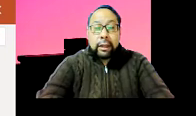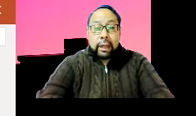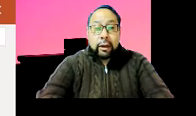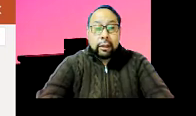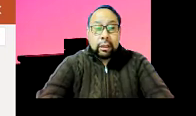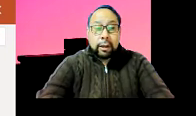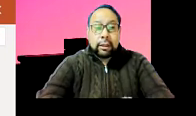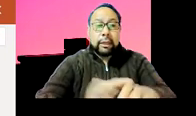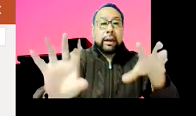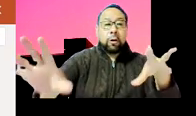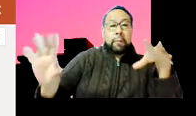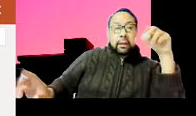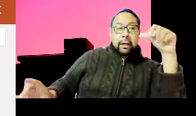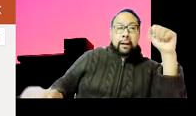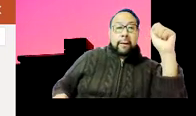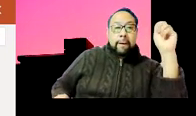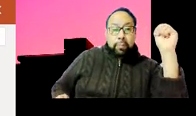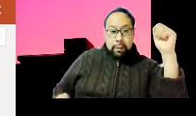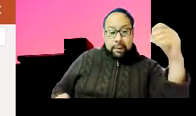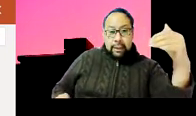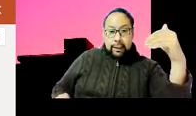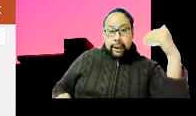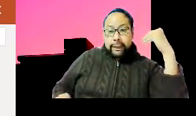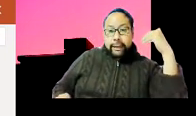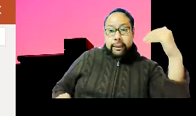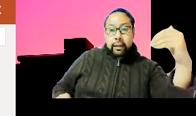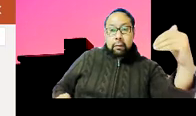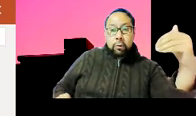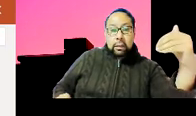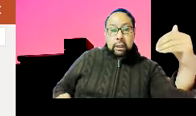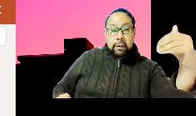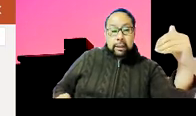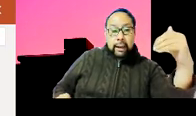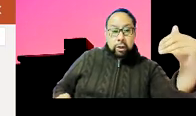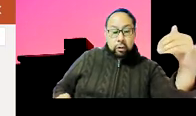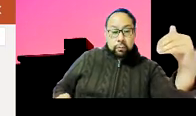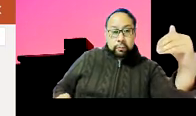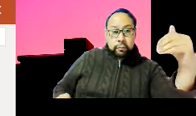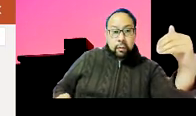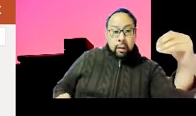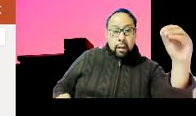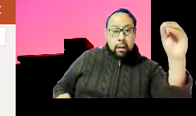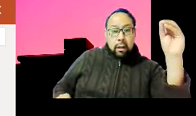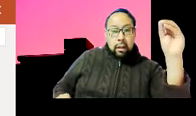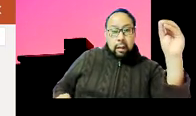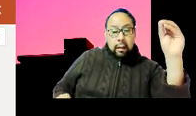cualquier alternativa. Si se quiere convencer, se piensa las características positivas del hecho,